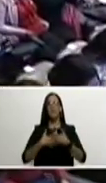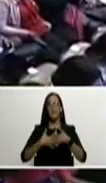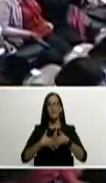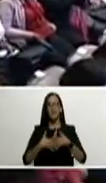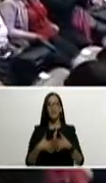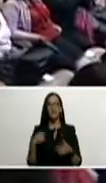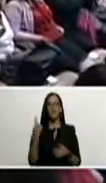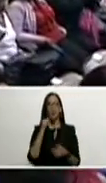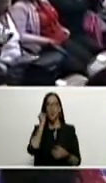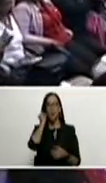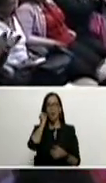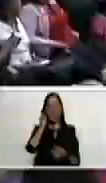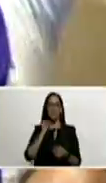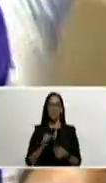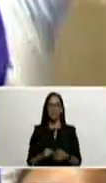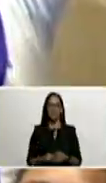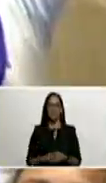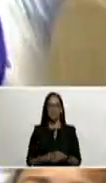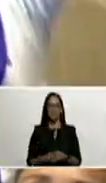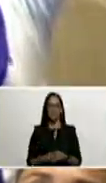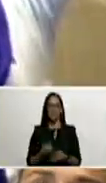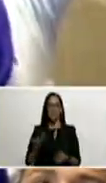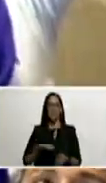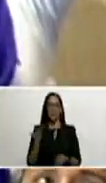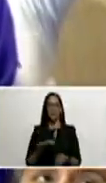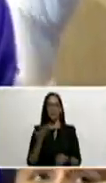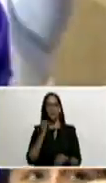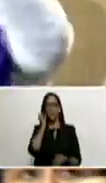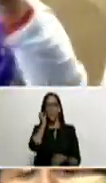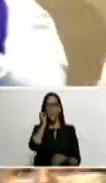emprendimiento solo de mujeres, fundamentalmente de mujeres.